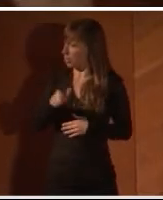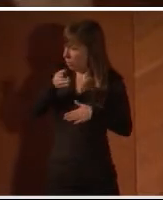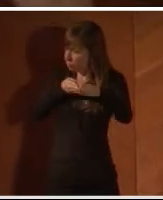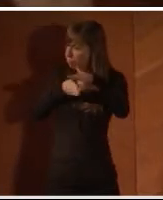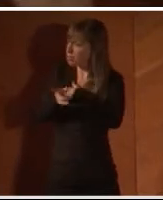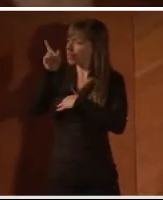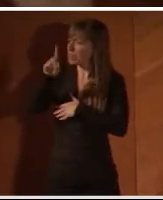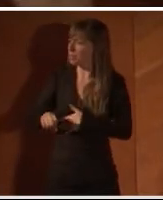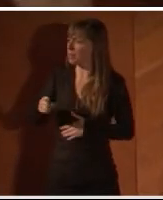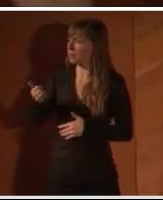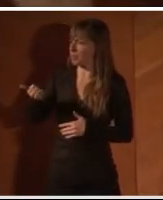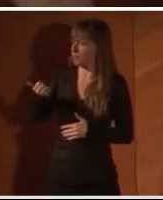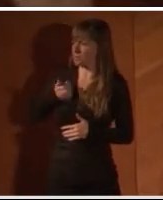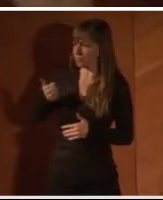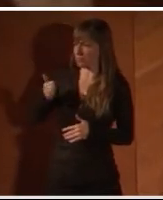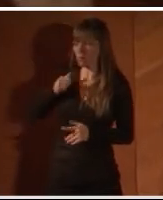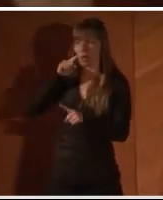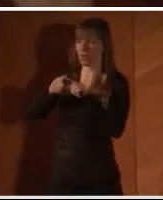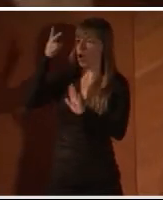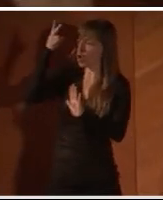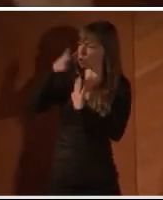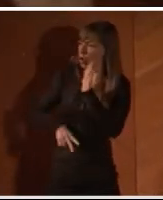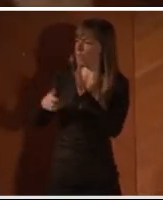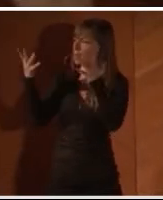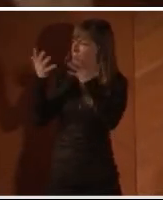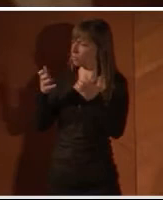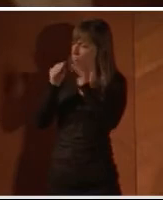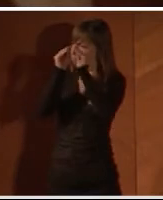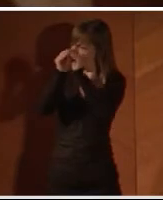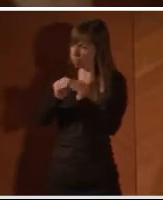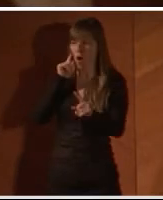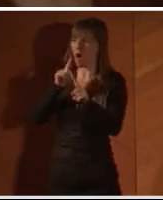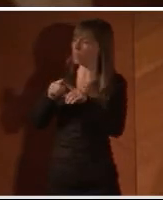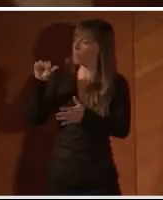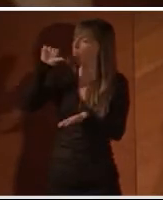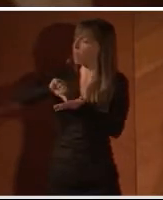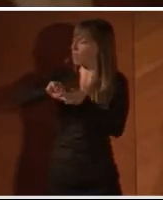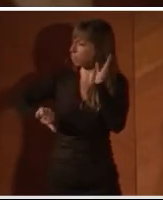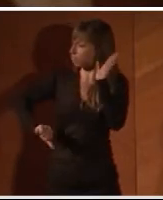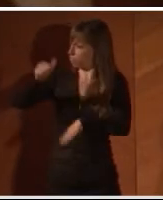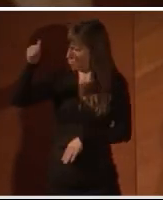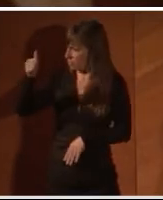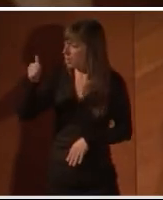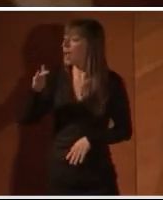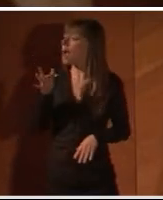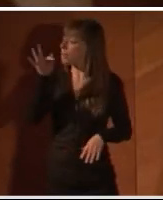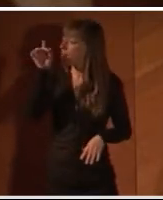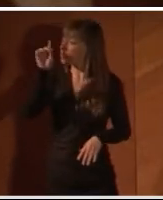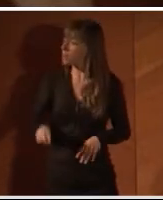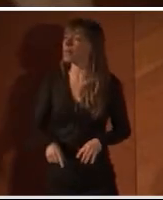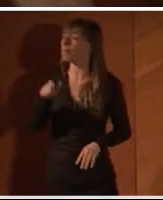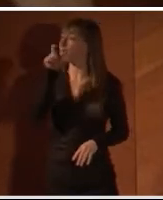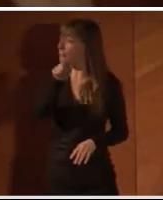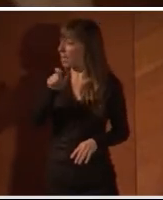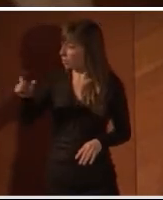los ayuntamientos, normas y otros textos que se quiera aprobar para la ciudad. Y también van a poder participar